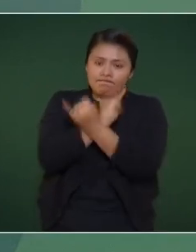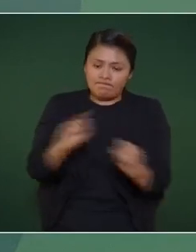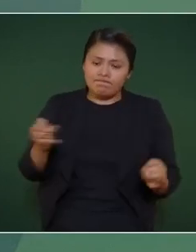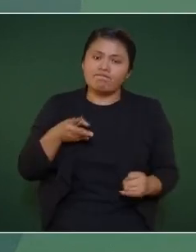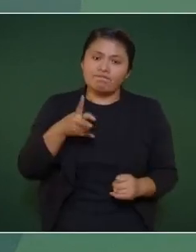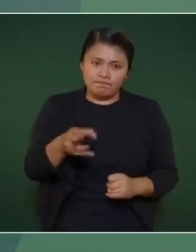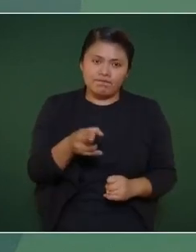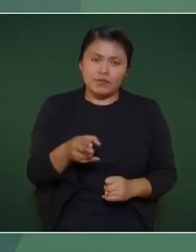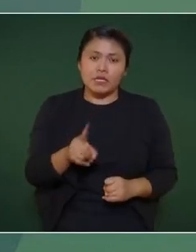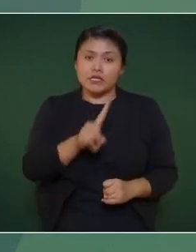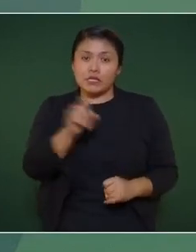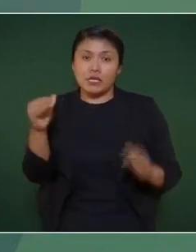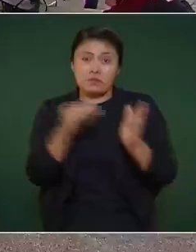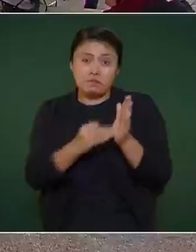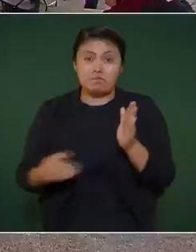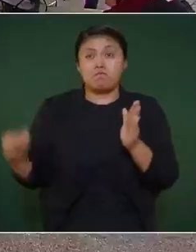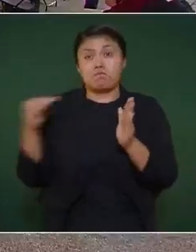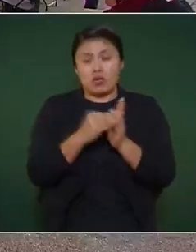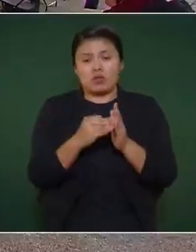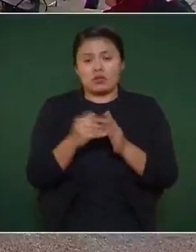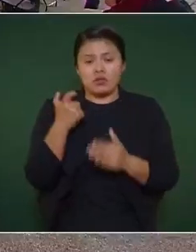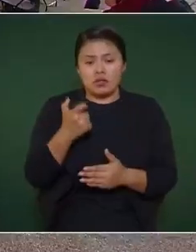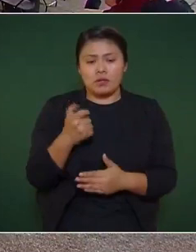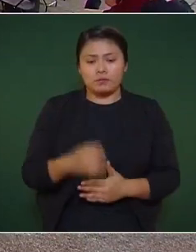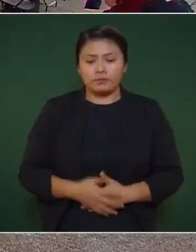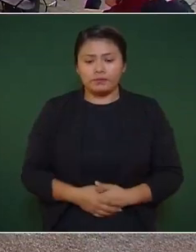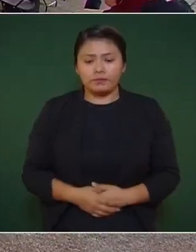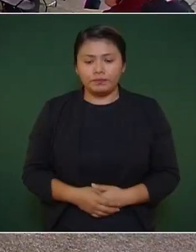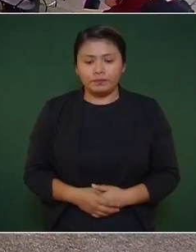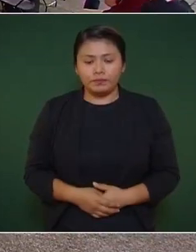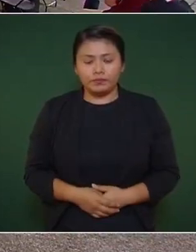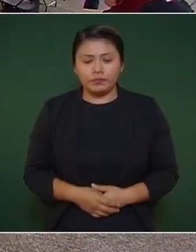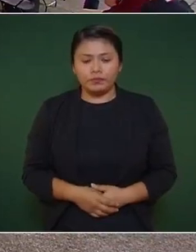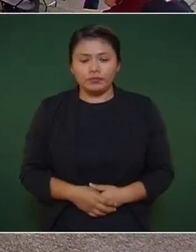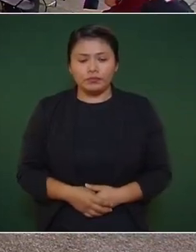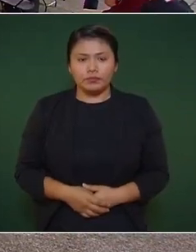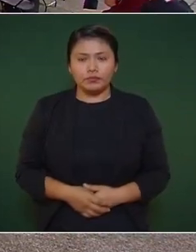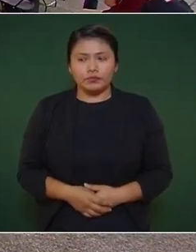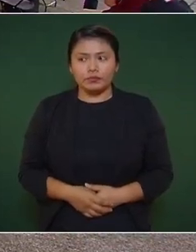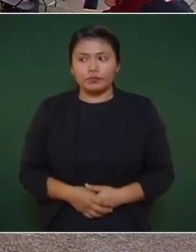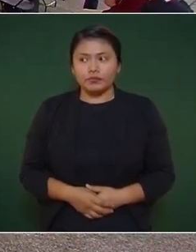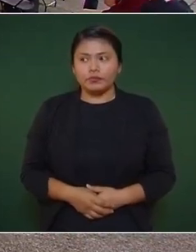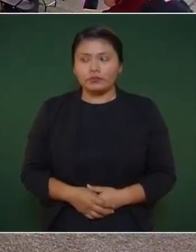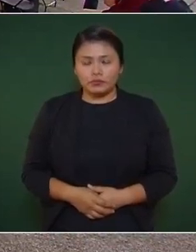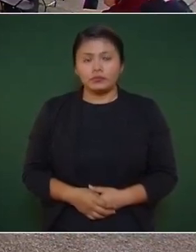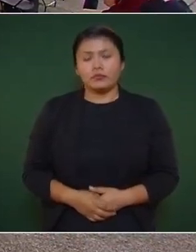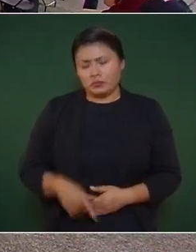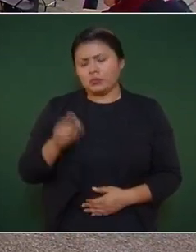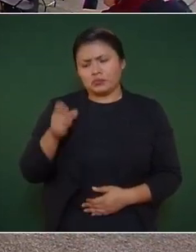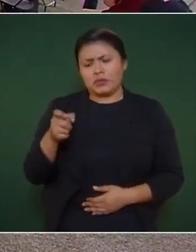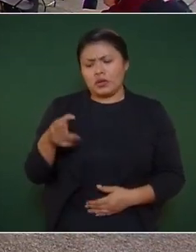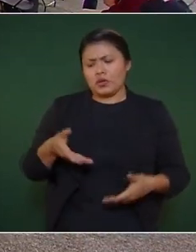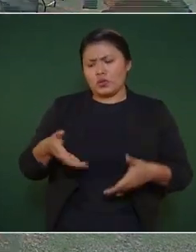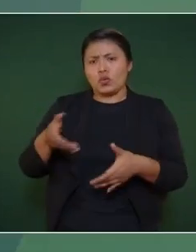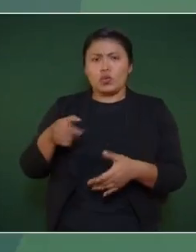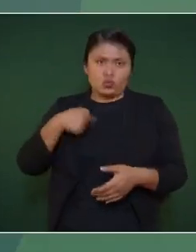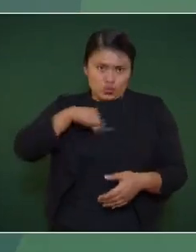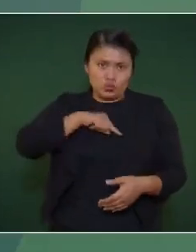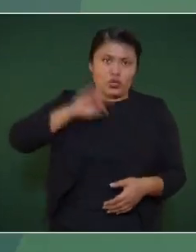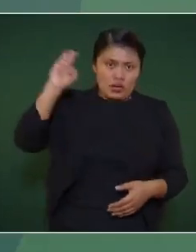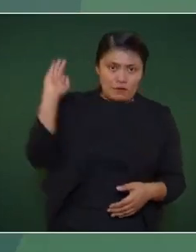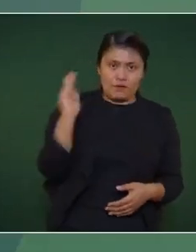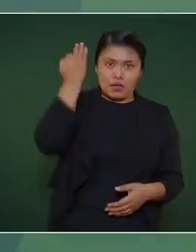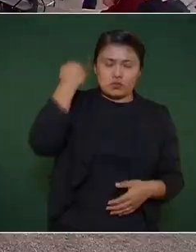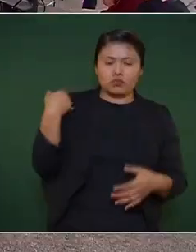para rehabilitación de esas áreas. Bueno, sí, a través de SIOP y es una parte federal en los convenios que tenemos con la federación.